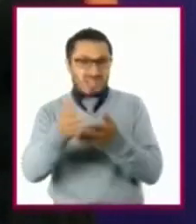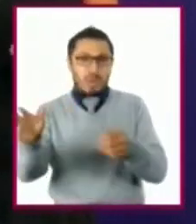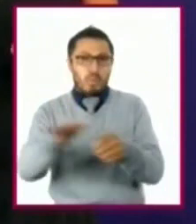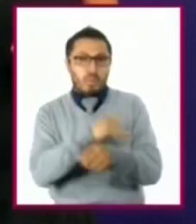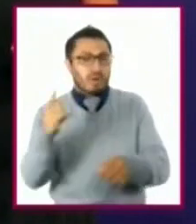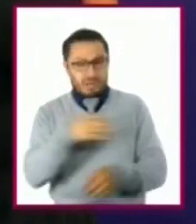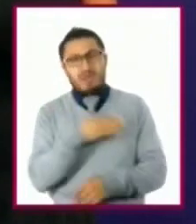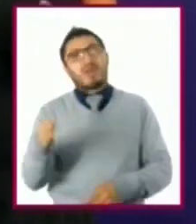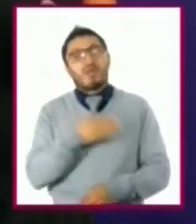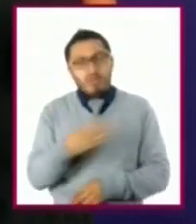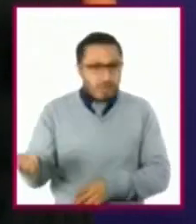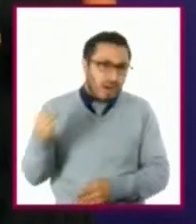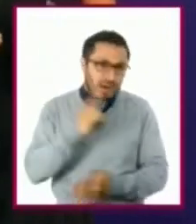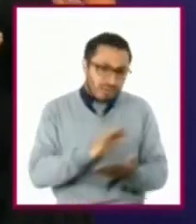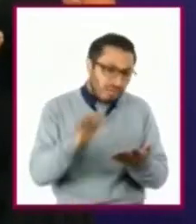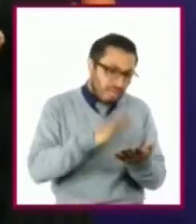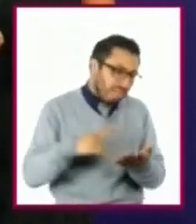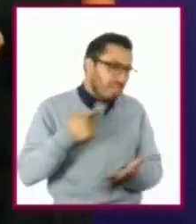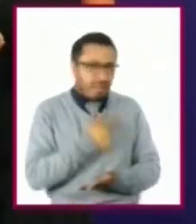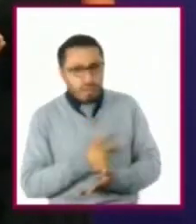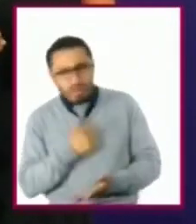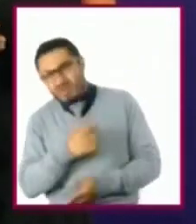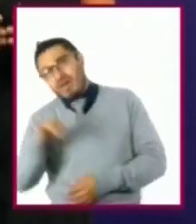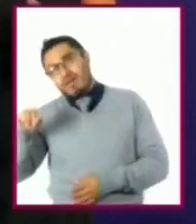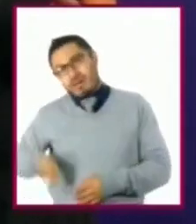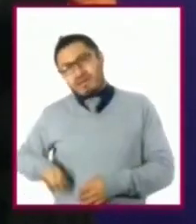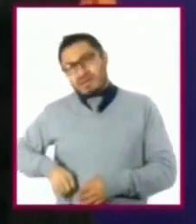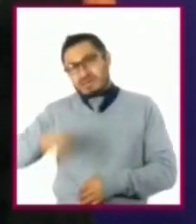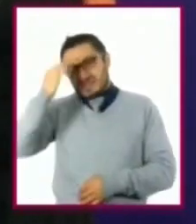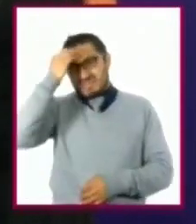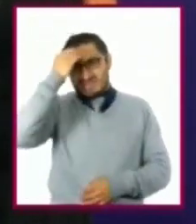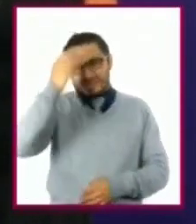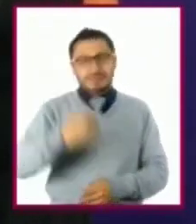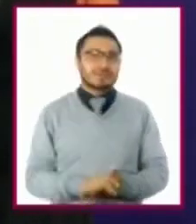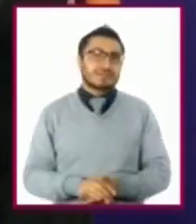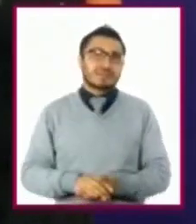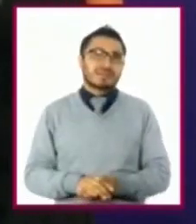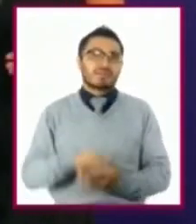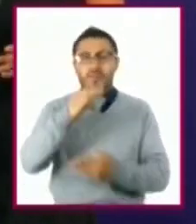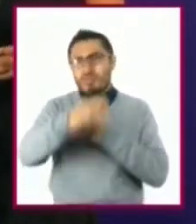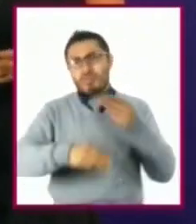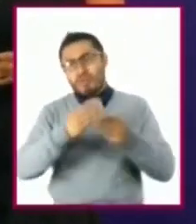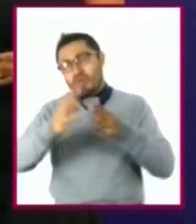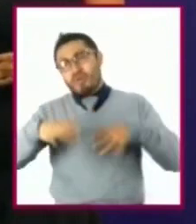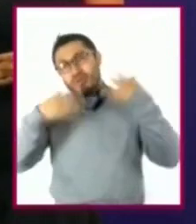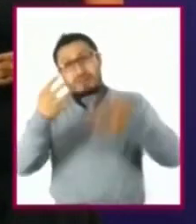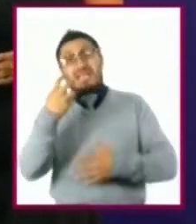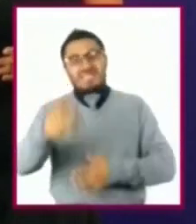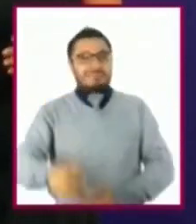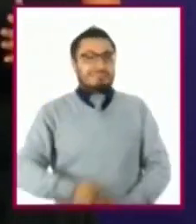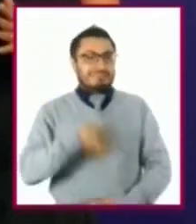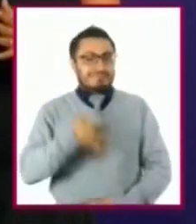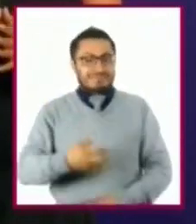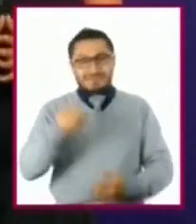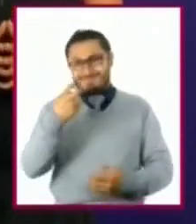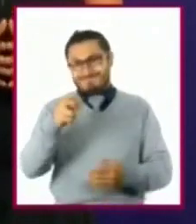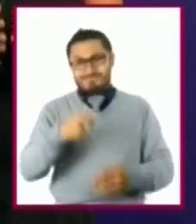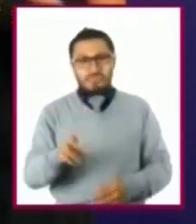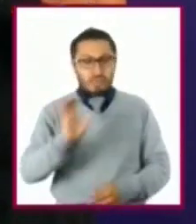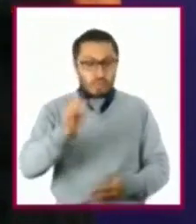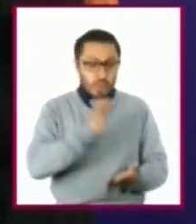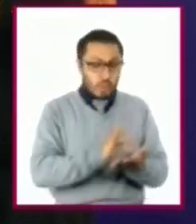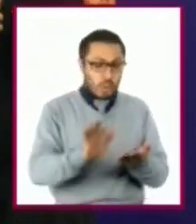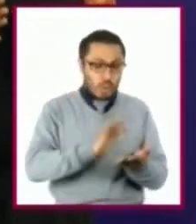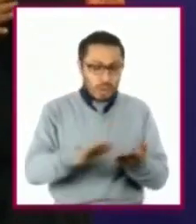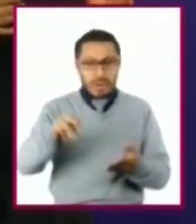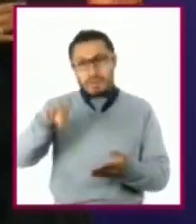le gustaba leer y estaba interesado en el mundo. Este es el sentimiento que le causó conocer a Meme Pinzón, ya que aunque el alumno no